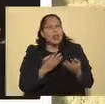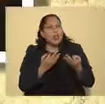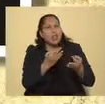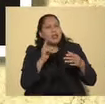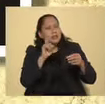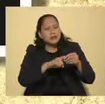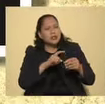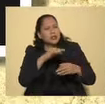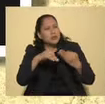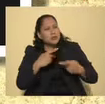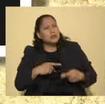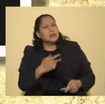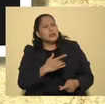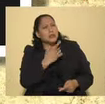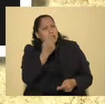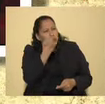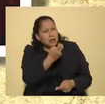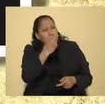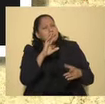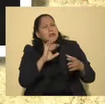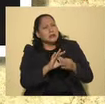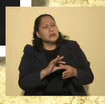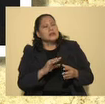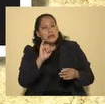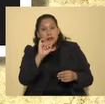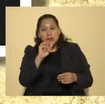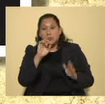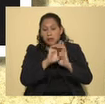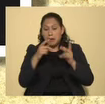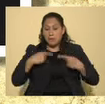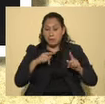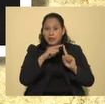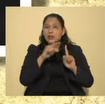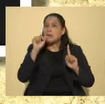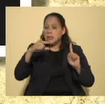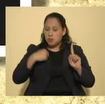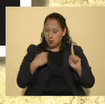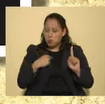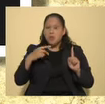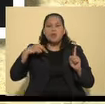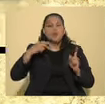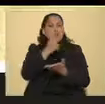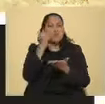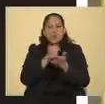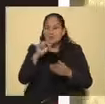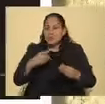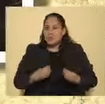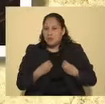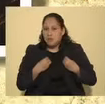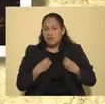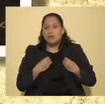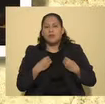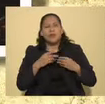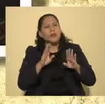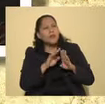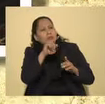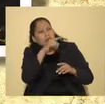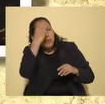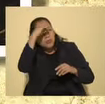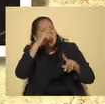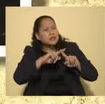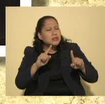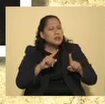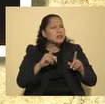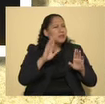todos. Es decir, el protagonista, pues, es el ciudadano de la ciudad. Entonces es una obra que tiene muchos ángulos distintos,